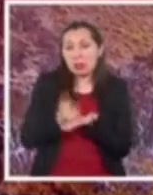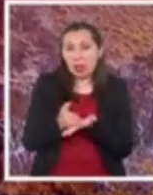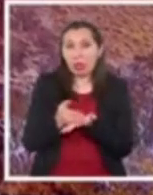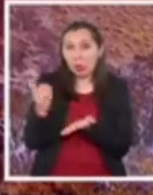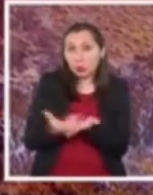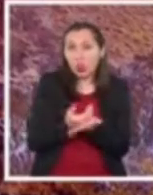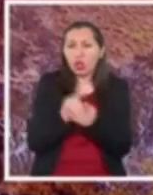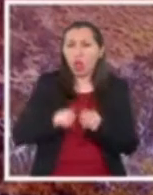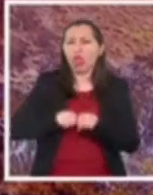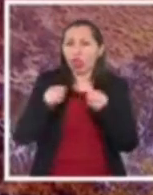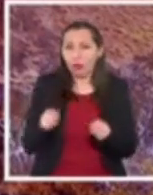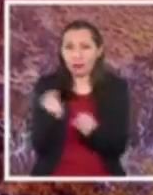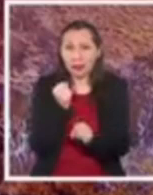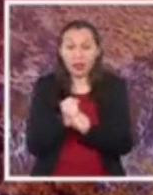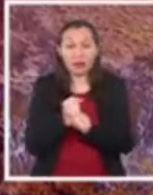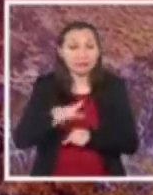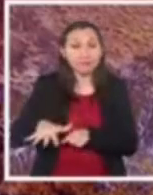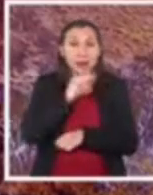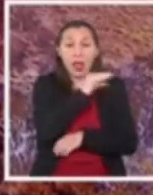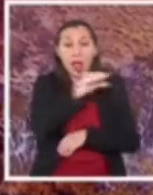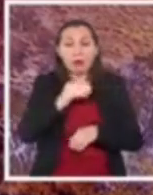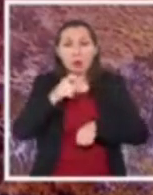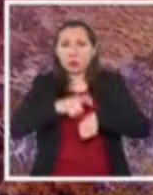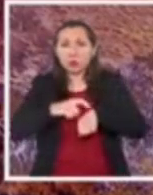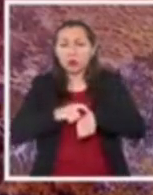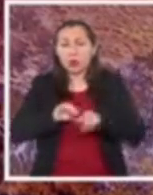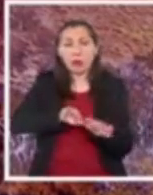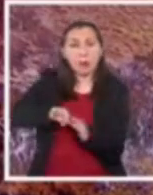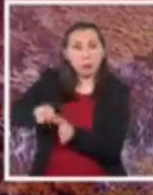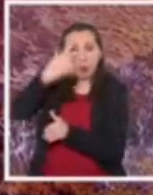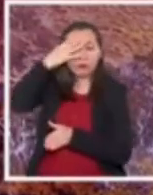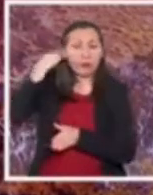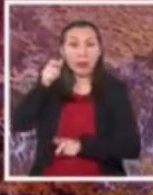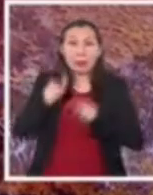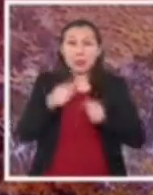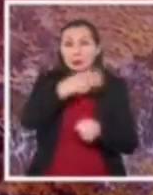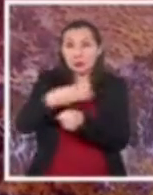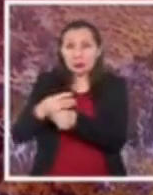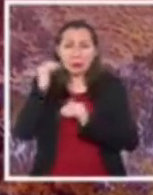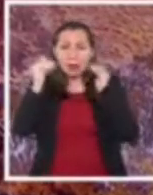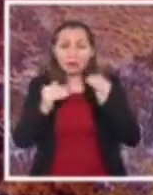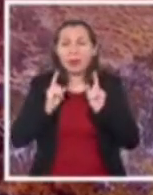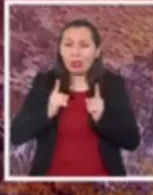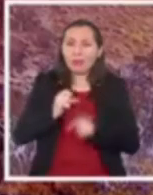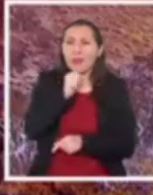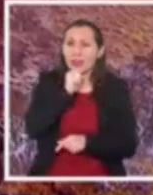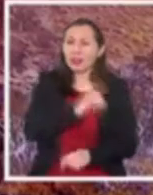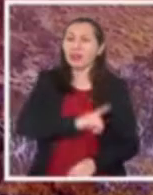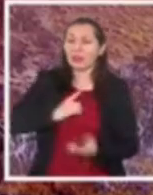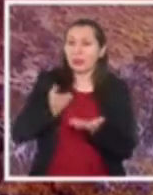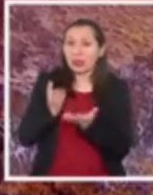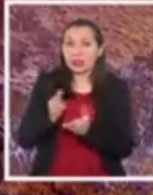y doble labor al mundo campesino que tanto tiempo ha sido olvidado a las personas mayores que merecen una vejez digna